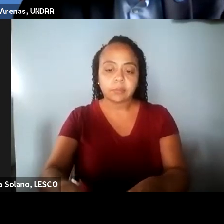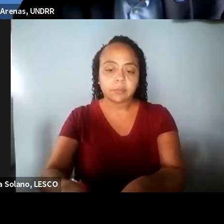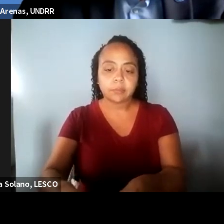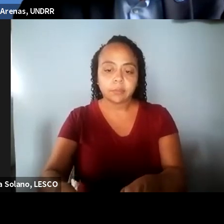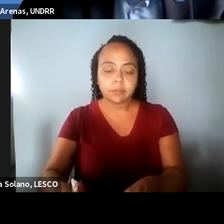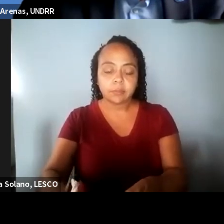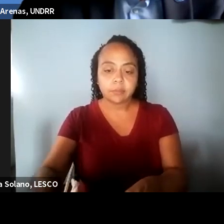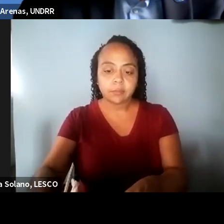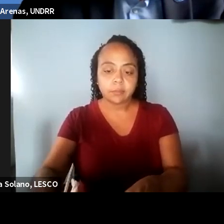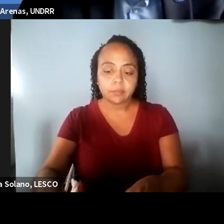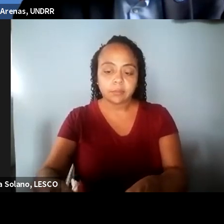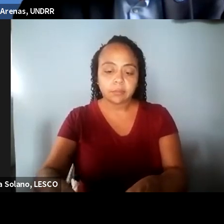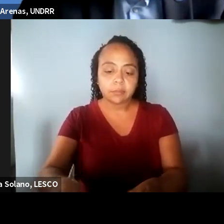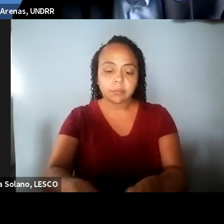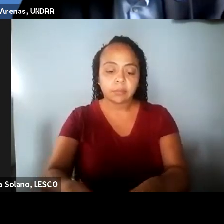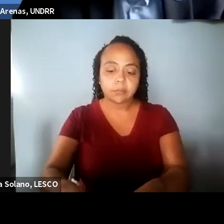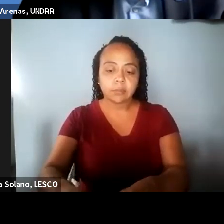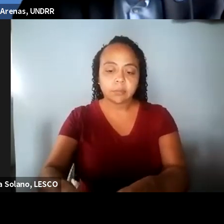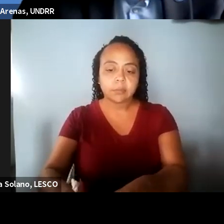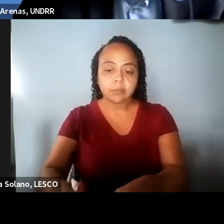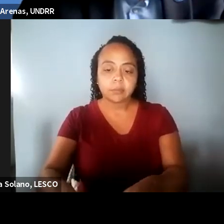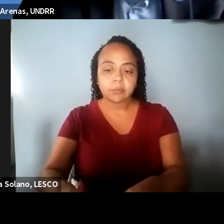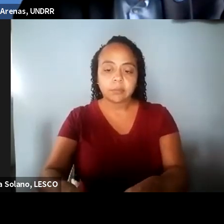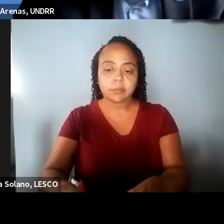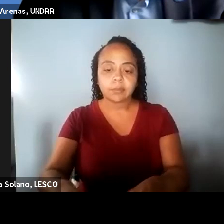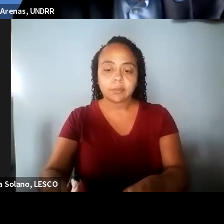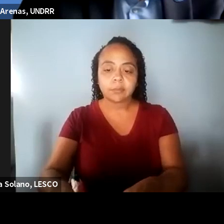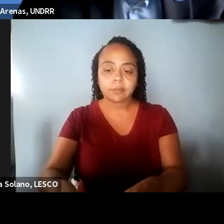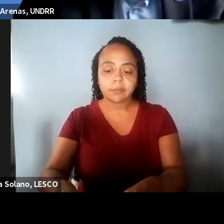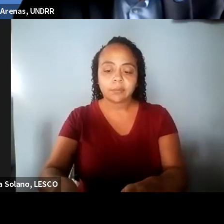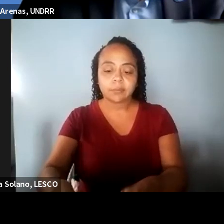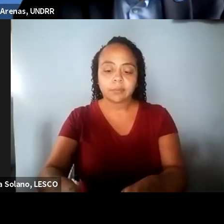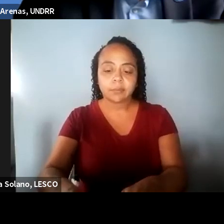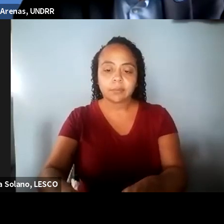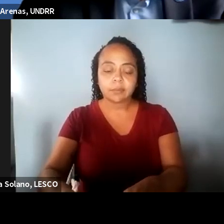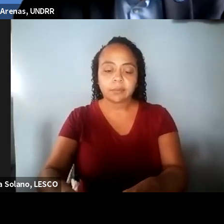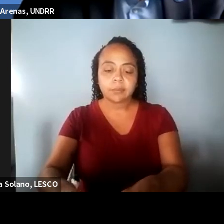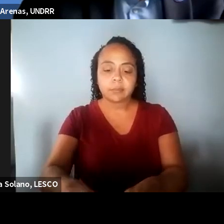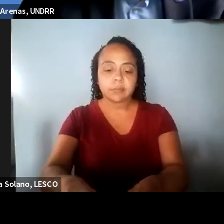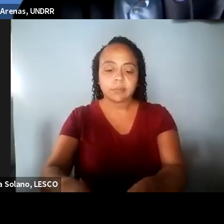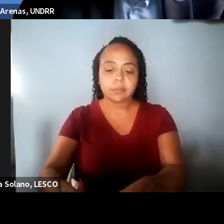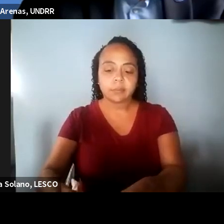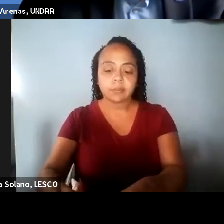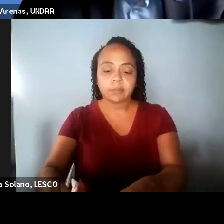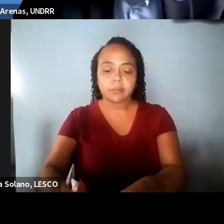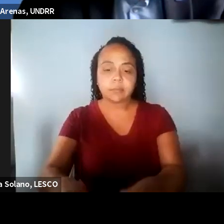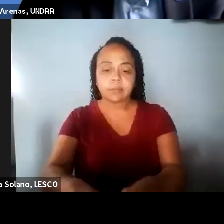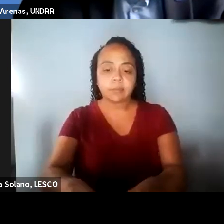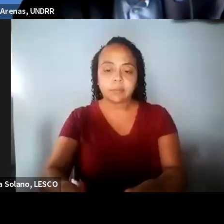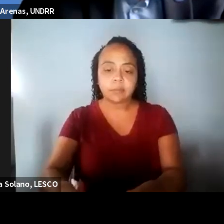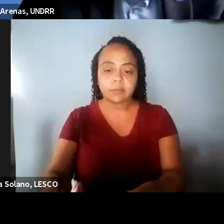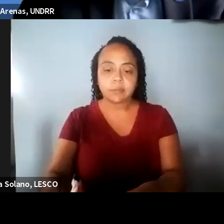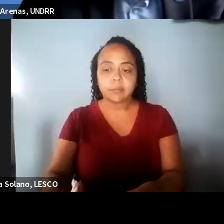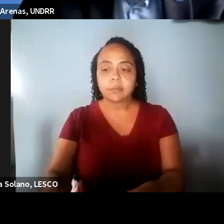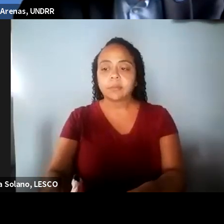sostenible que cumpla con normas de adaptación al cambio climático porque eso nos permite también reducir los